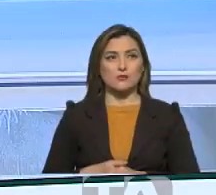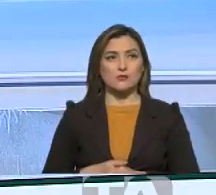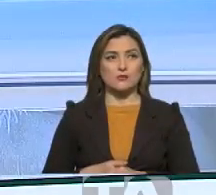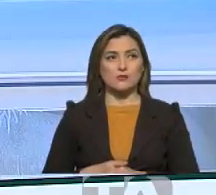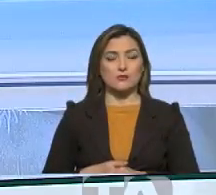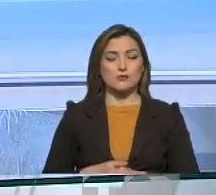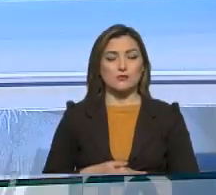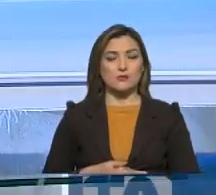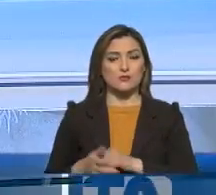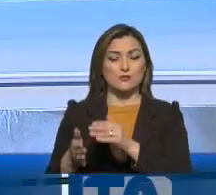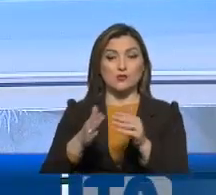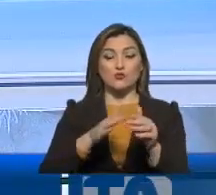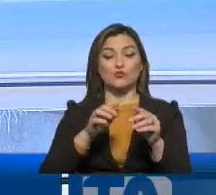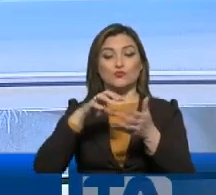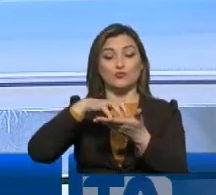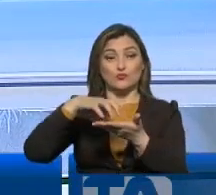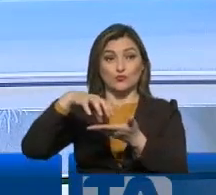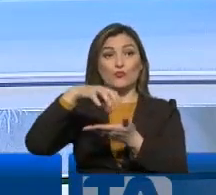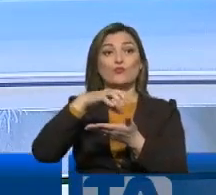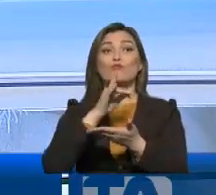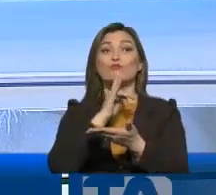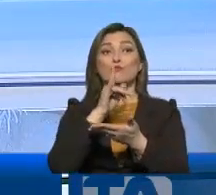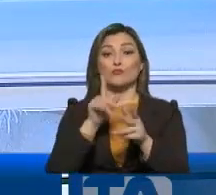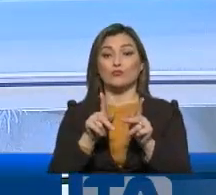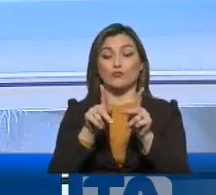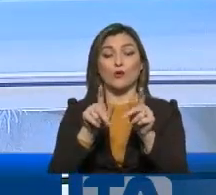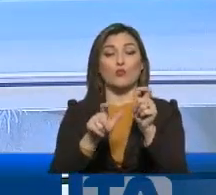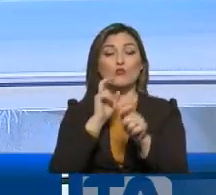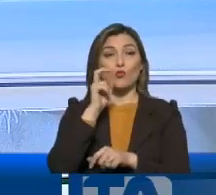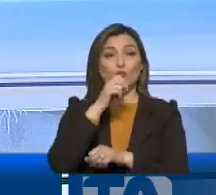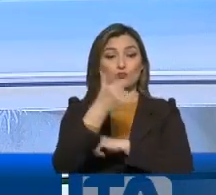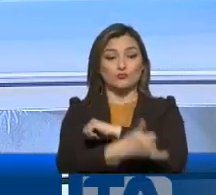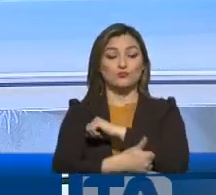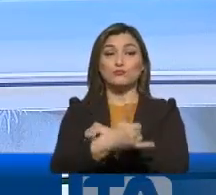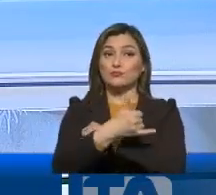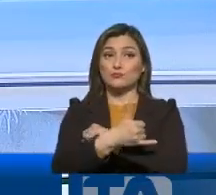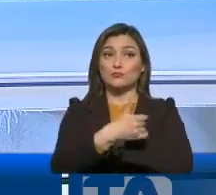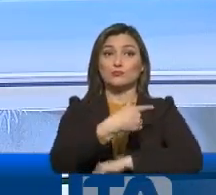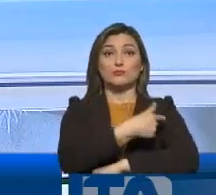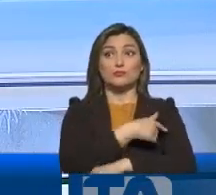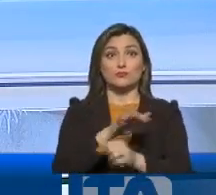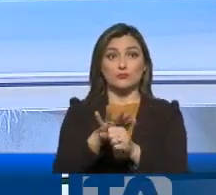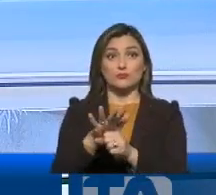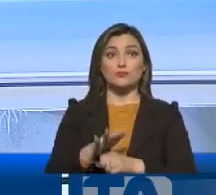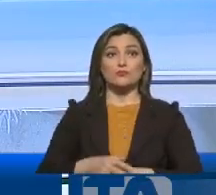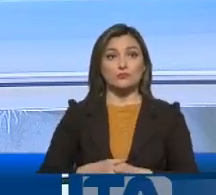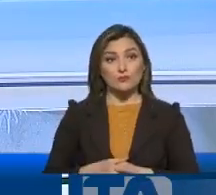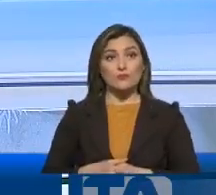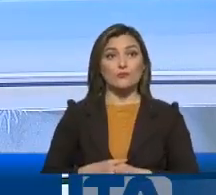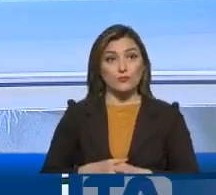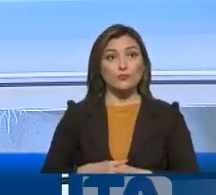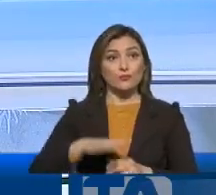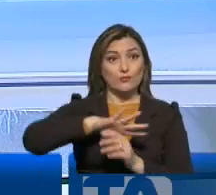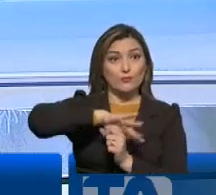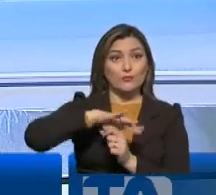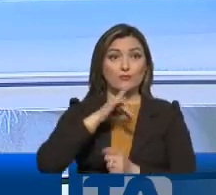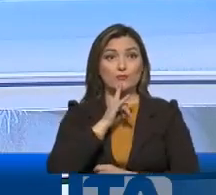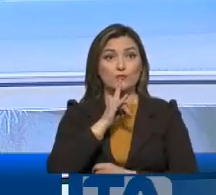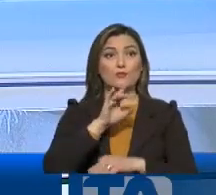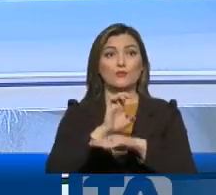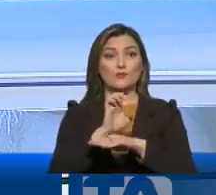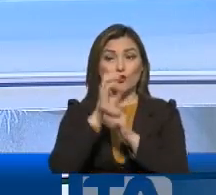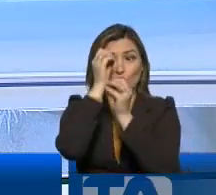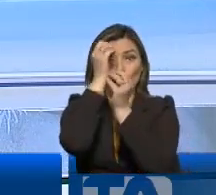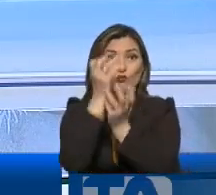de eeuu permiten que turistas extranjeros puedan recibir vacunas contra el kobe 19 el consulado de estados unidos en ecuador